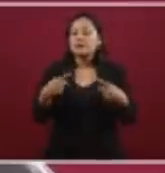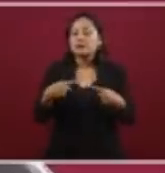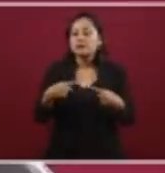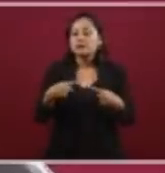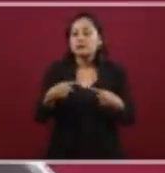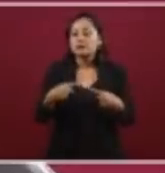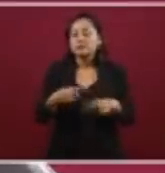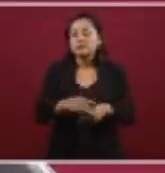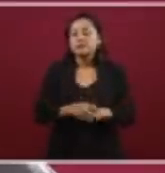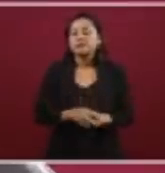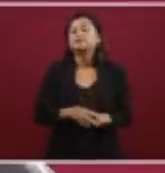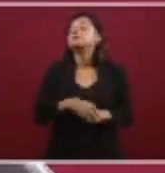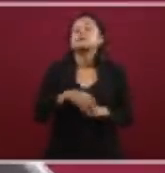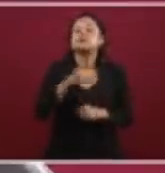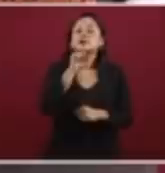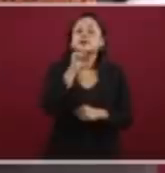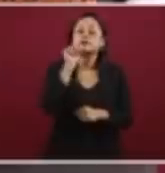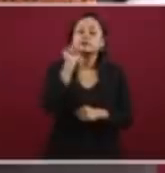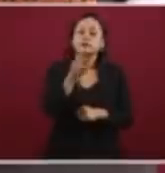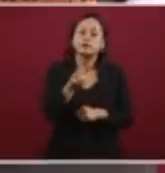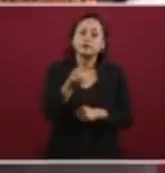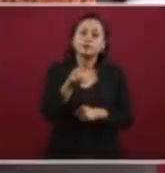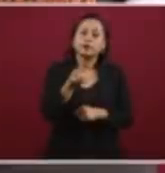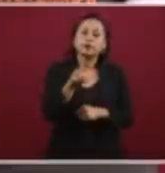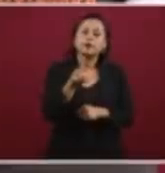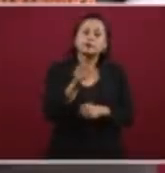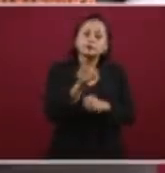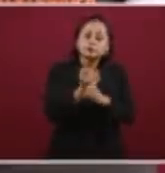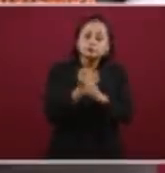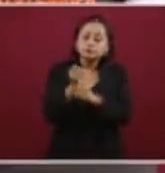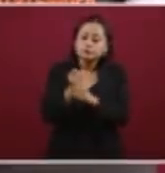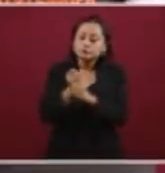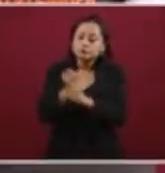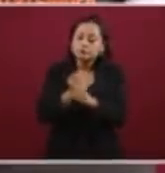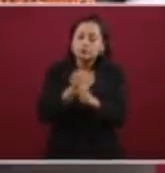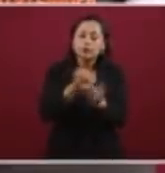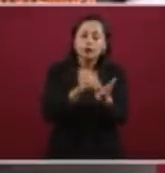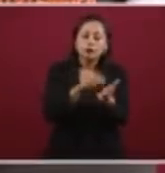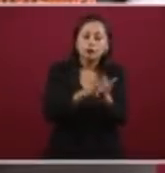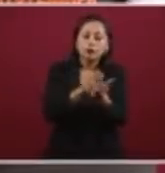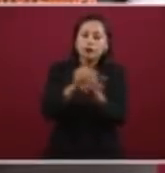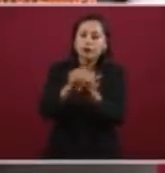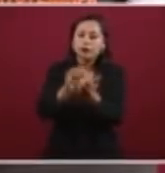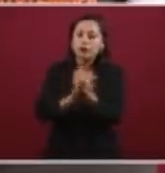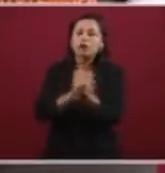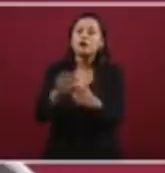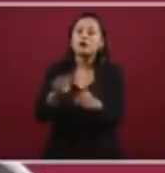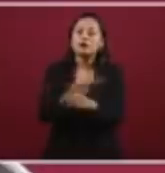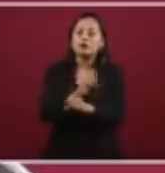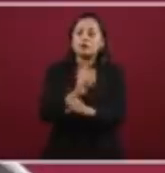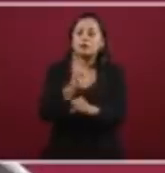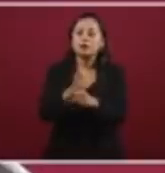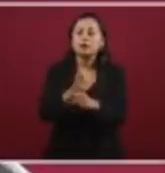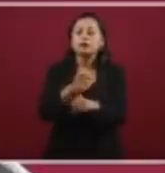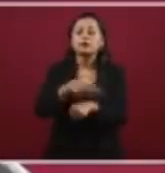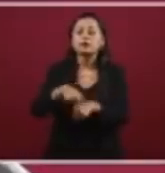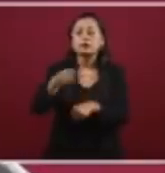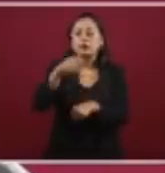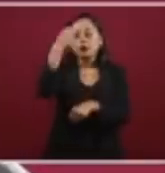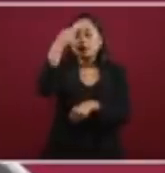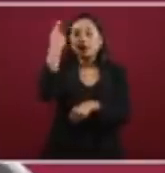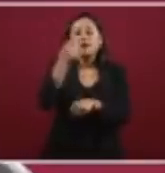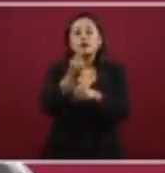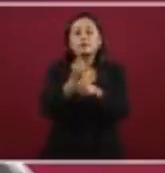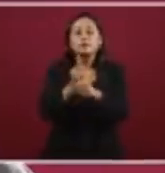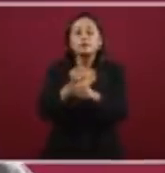y en su momento también empezaremos a dar información sobre el resultados de las investigaciones que se ambiente respecto a estas investigaciones que